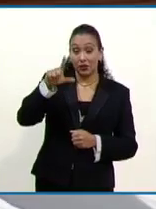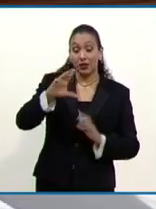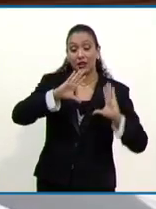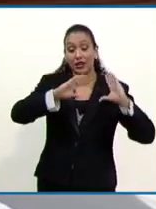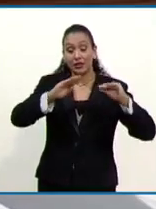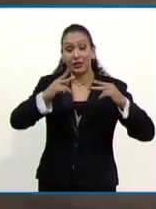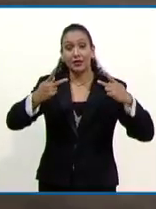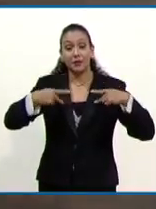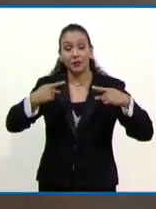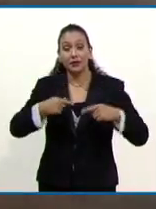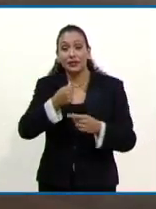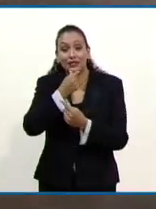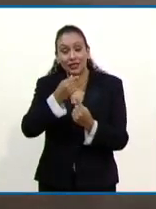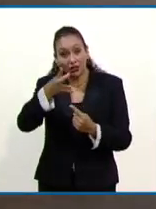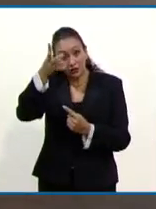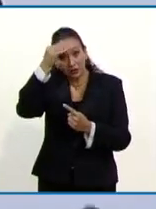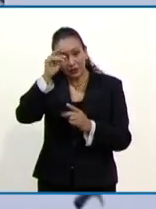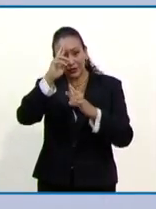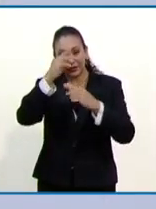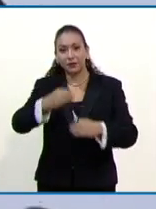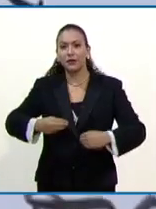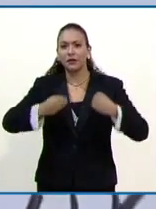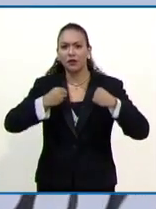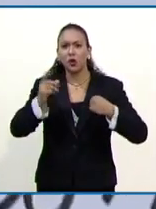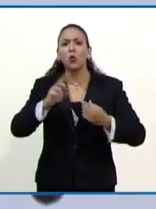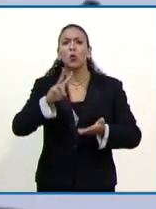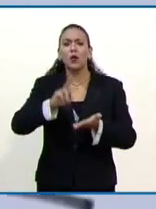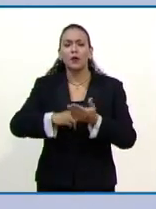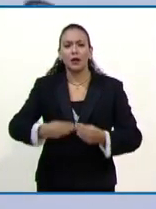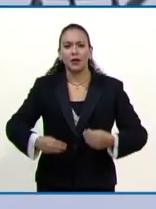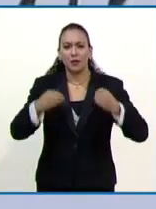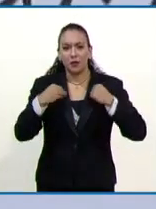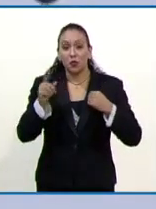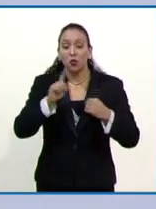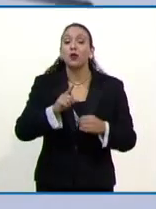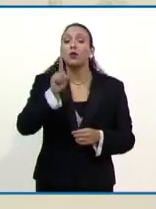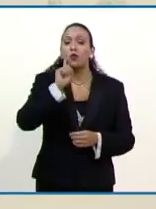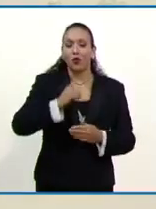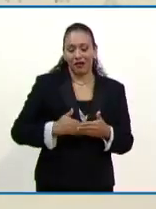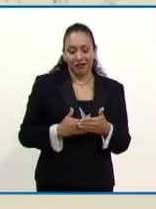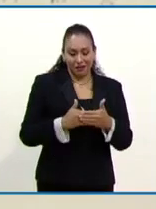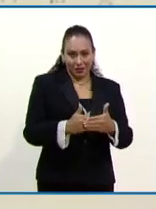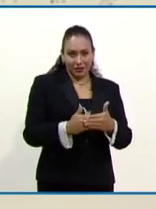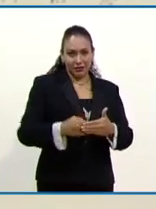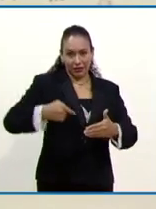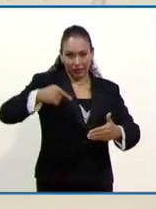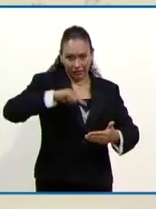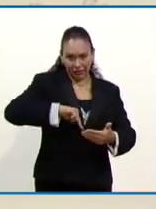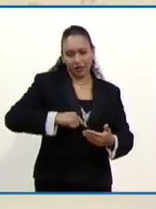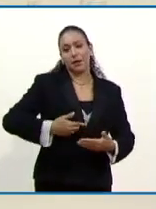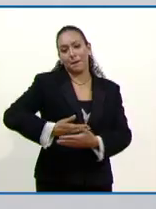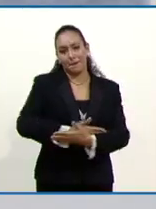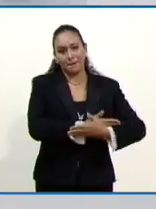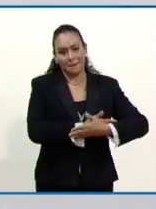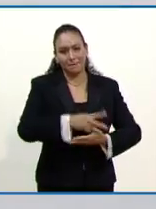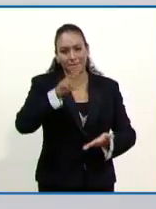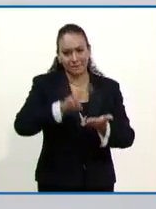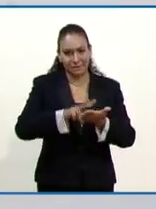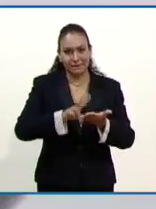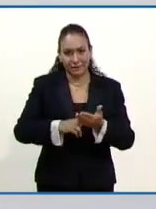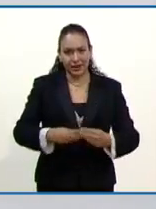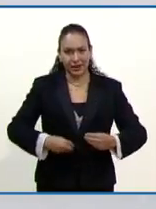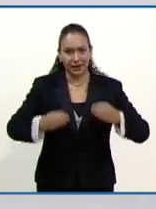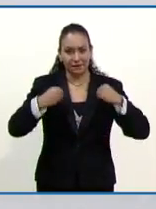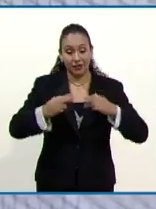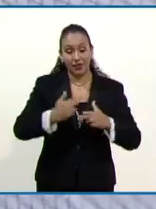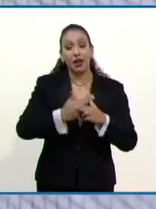crear conciencia sobre el respeto a la vida, desde la concepción hasta la muerte natural. La porción declarada inconstitucional fue desde la concepción hasta